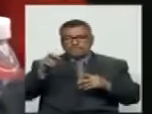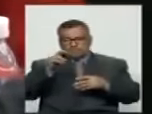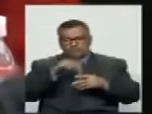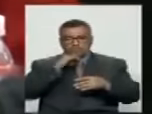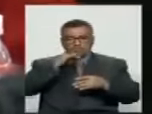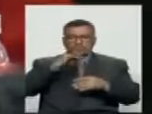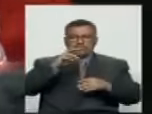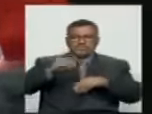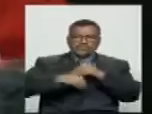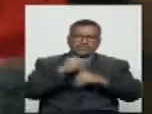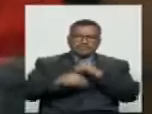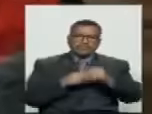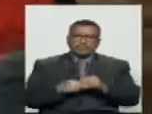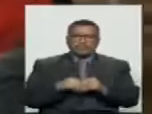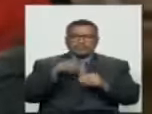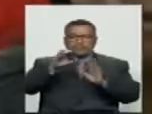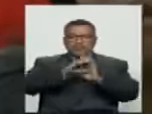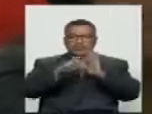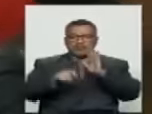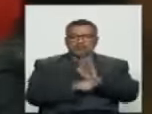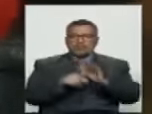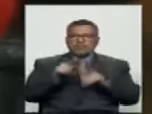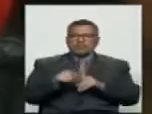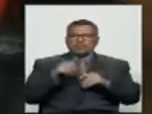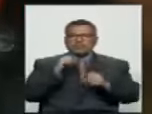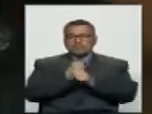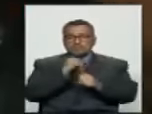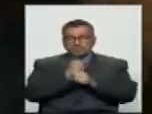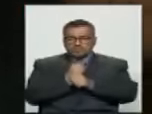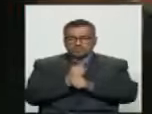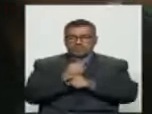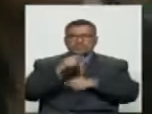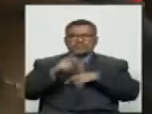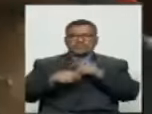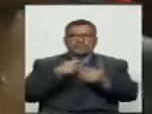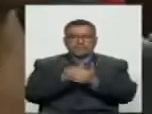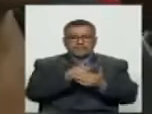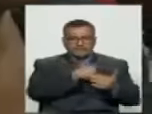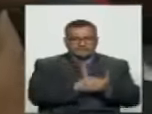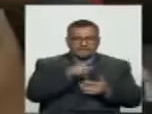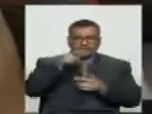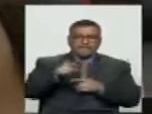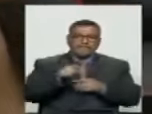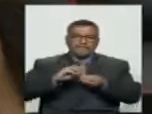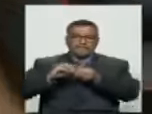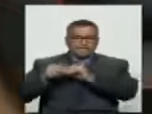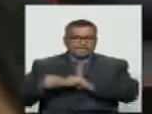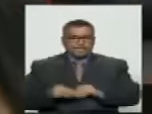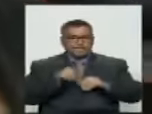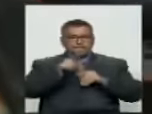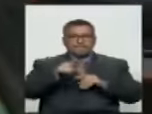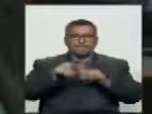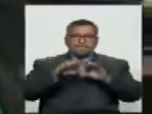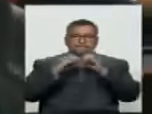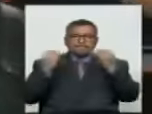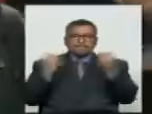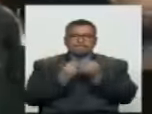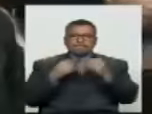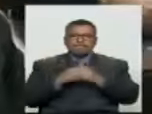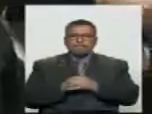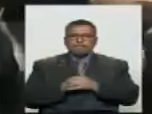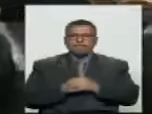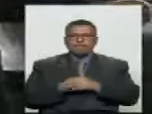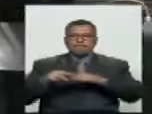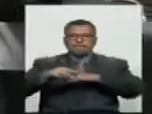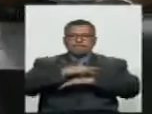de la información relativa a la constitución, funcionamiento, financiamiento funcionamiento y modificación de estas organizaciones.